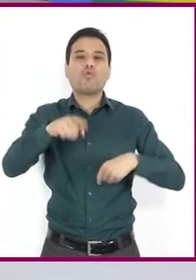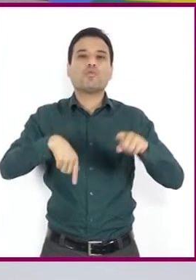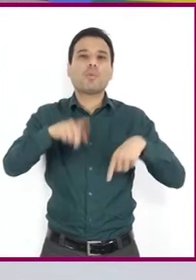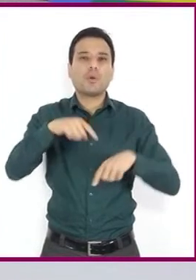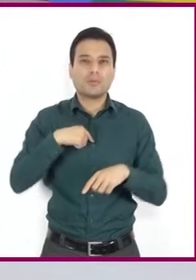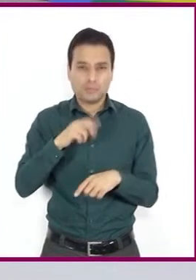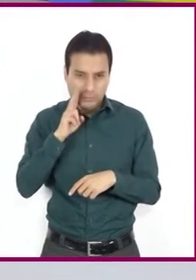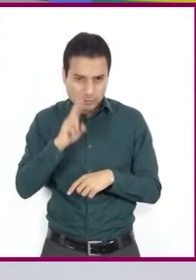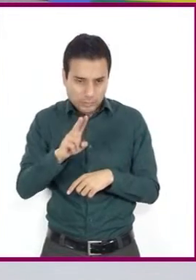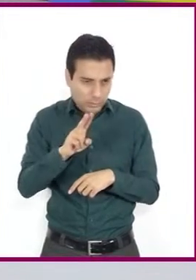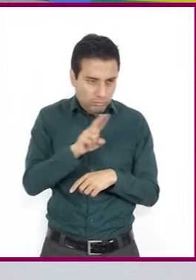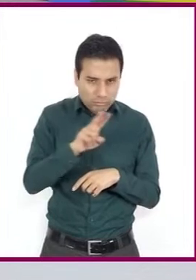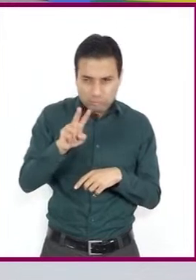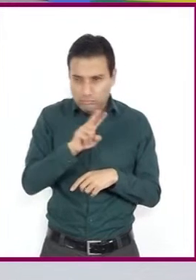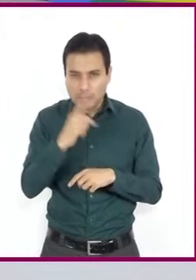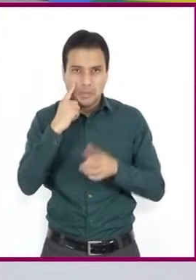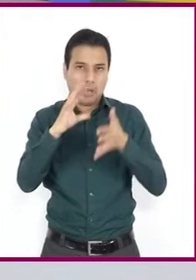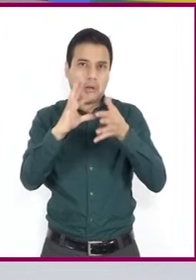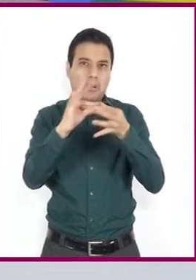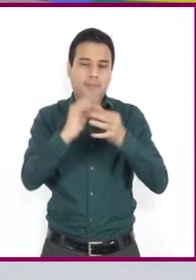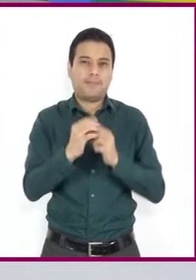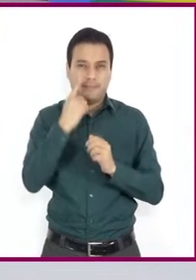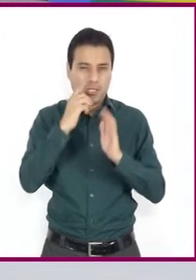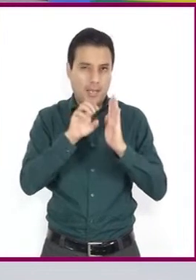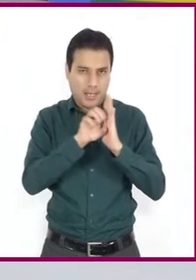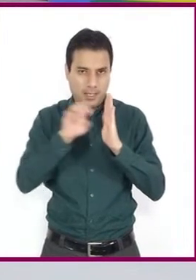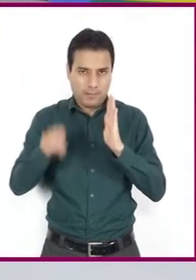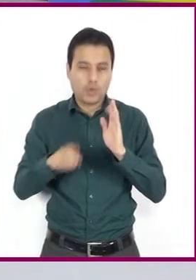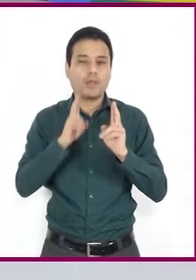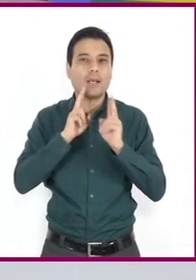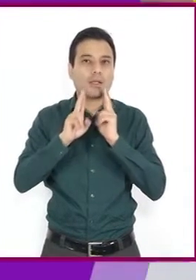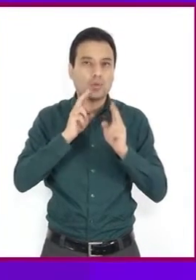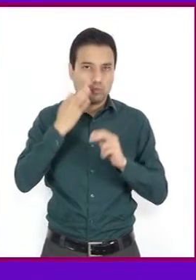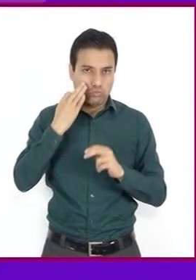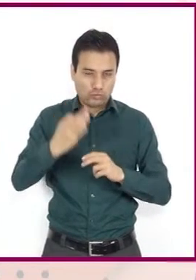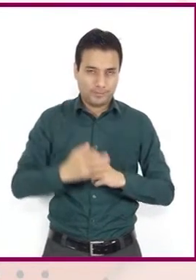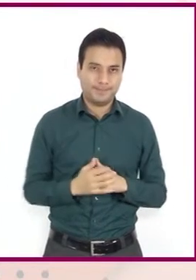viendo. Veamos un ejemplo de un narrador, observador o testigo.